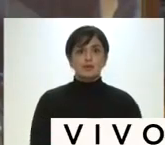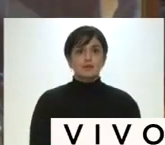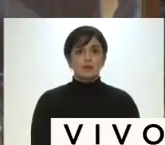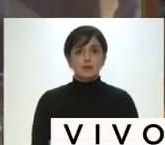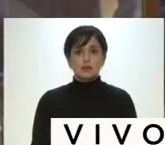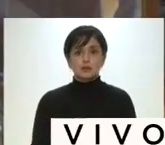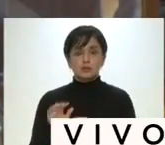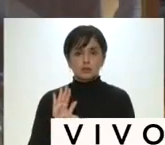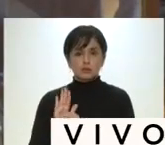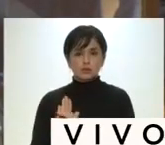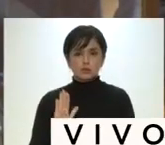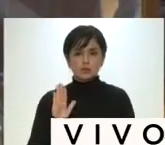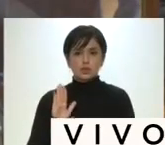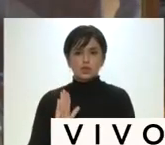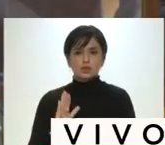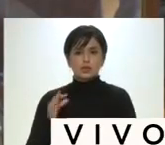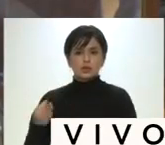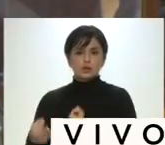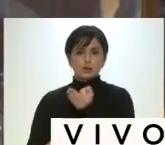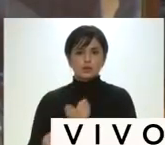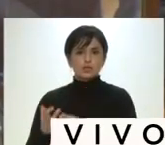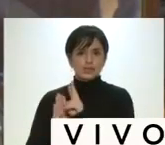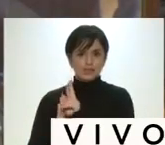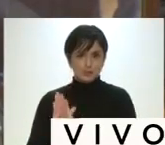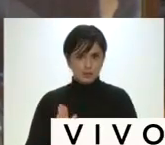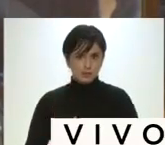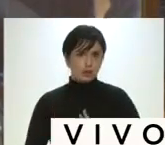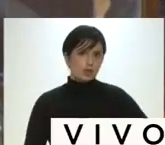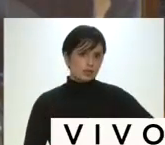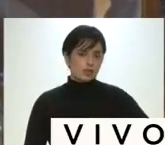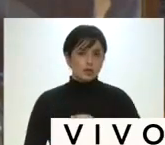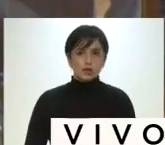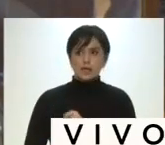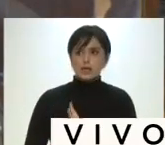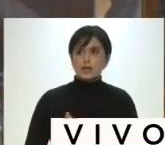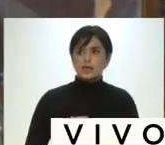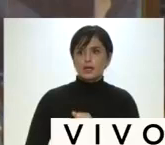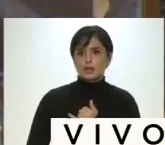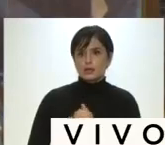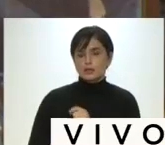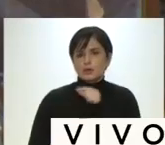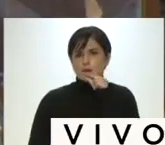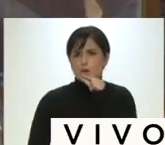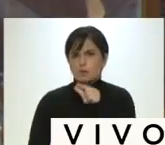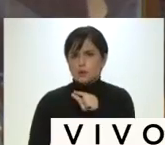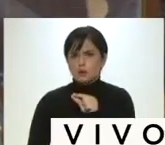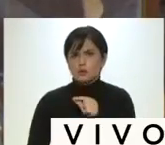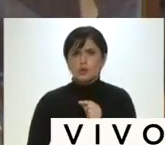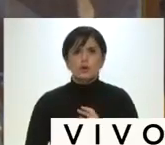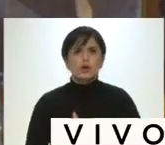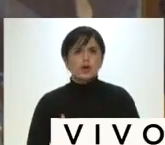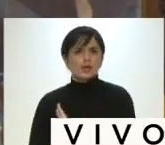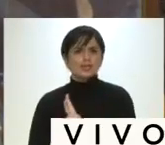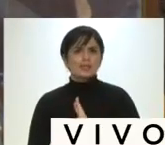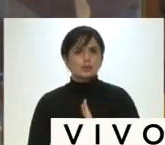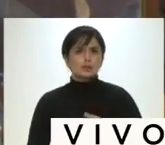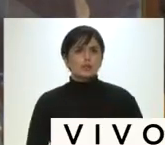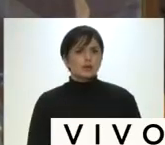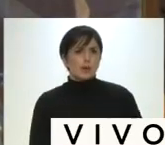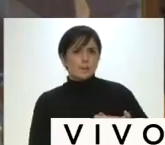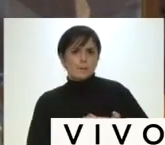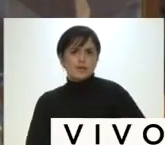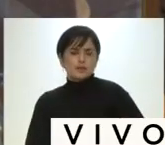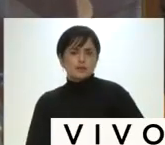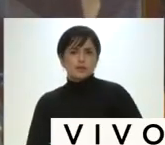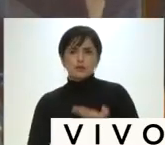Legislación y Justicia de este Senado, don Pedro Araya, para que a la brevedad se pudiera entregar respuesta a una solicitud que fue planteada